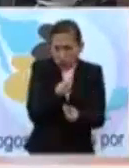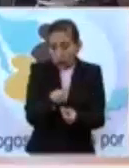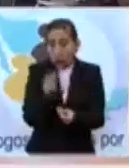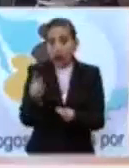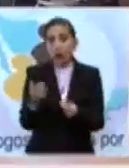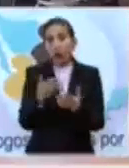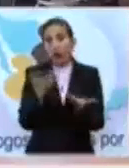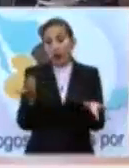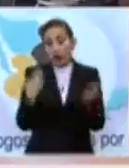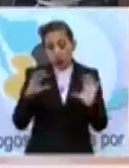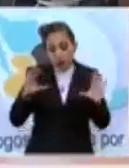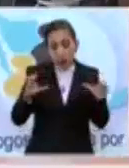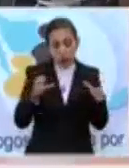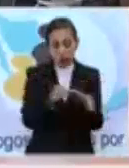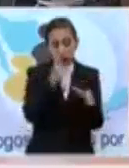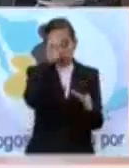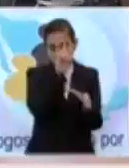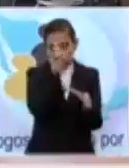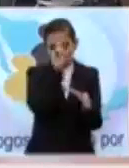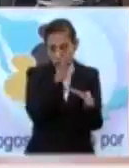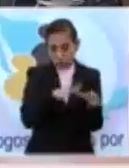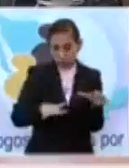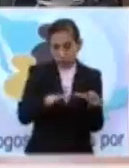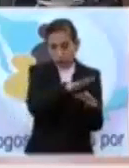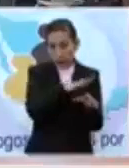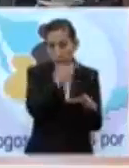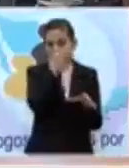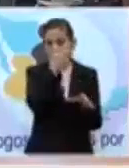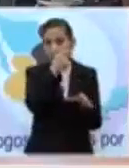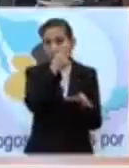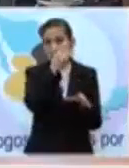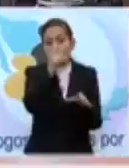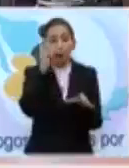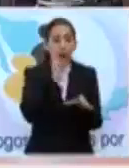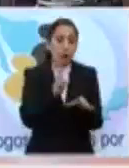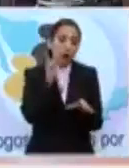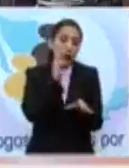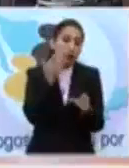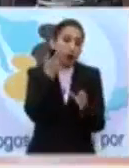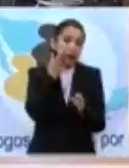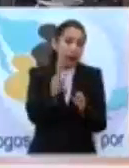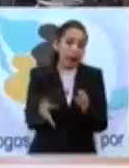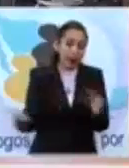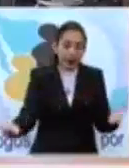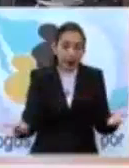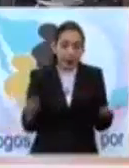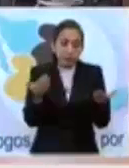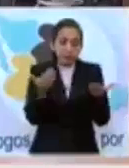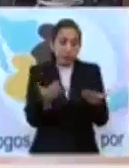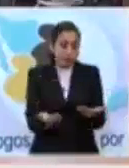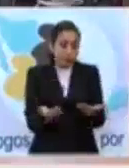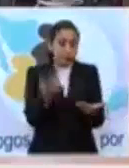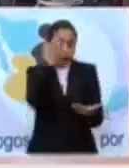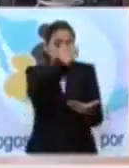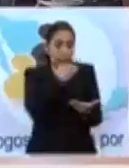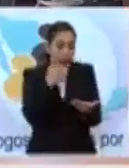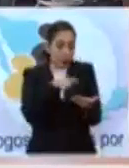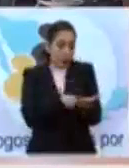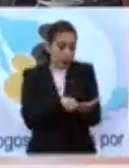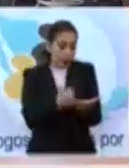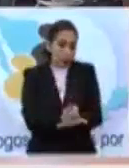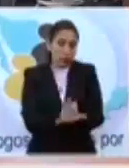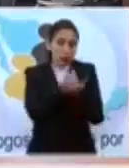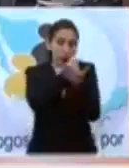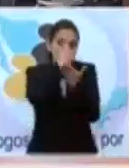concepto que se ha denominado la gestión basada en evidencias. Es decir, el tomar la evaluación como un insumo